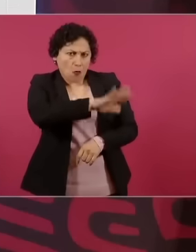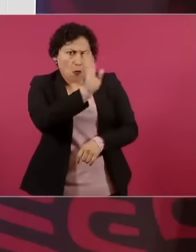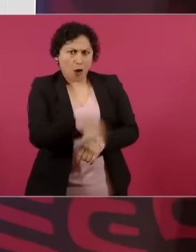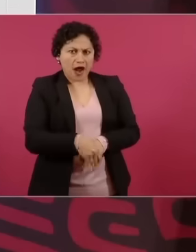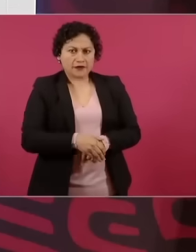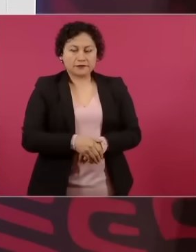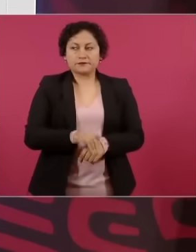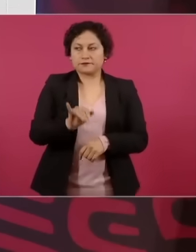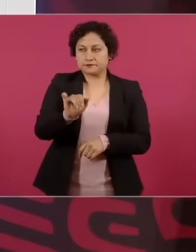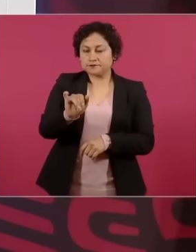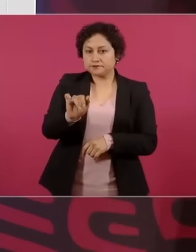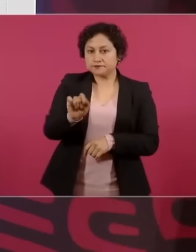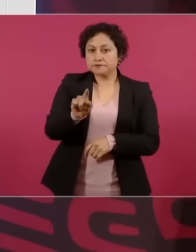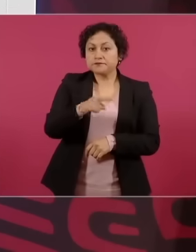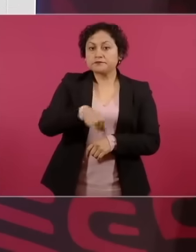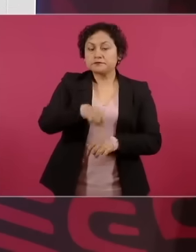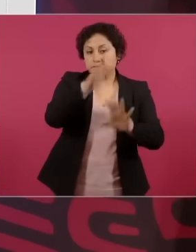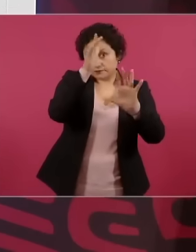silencio,